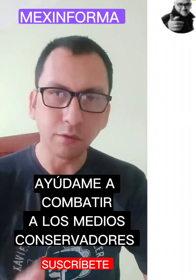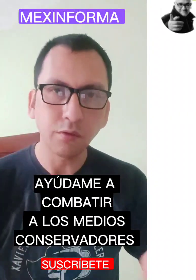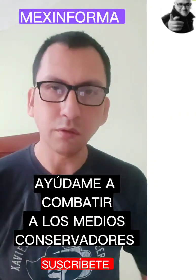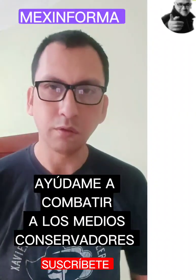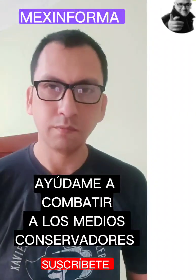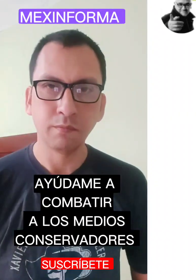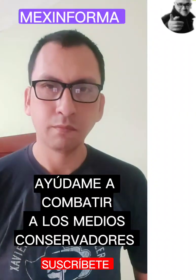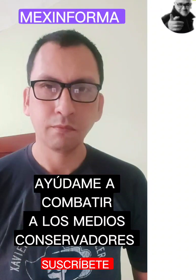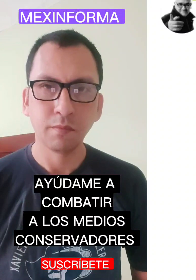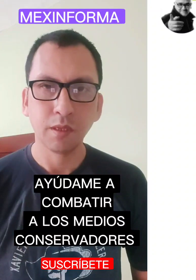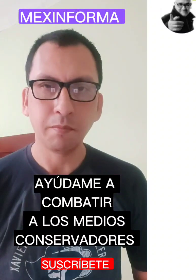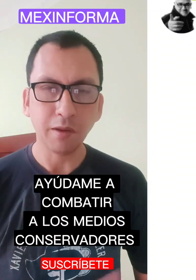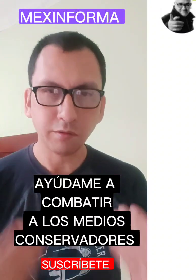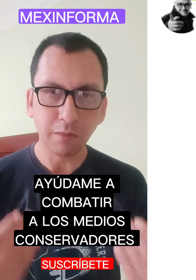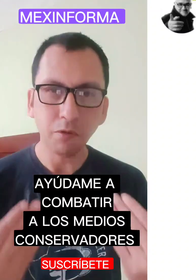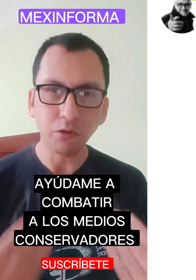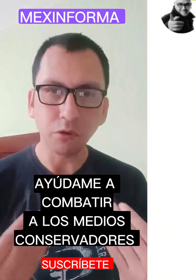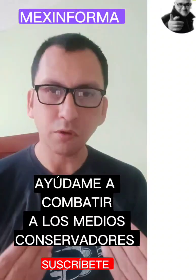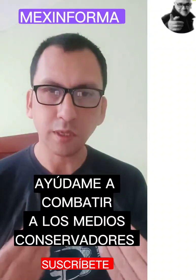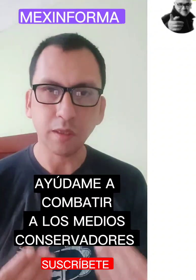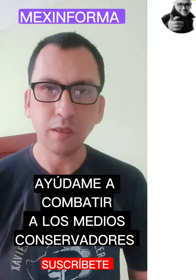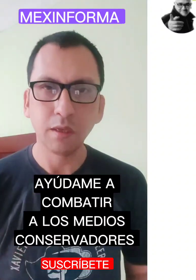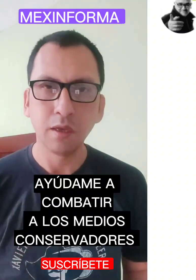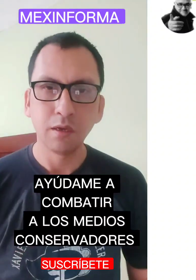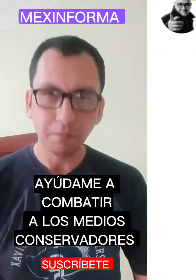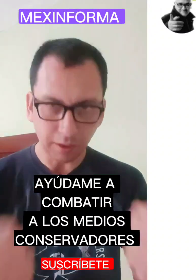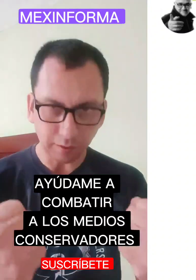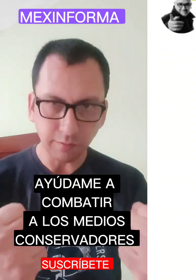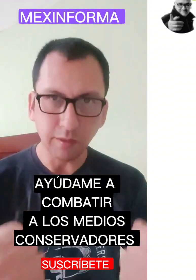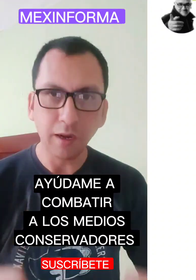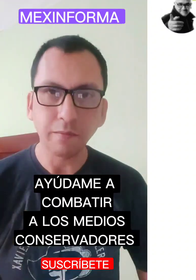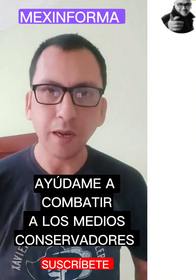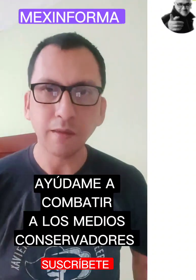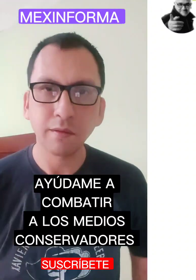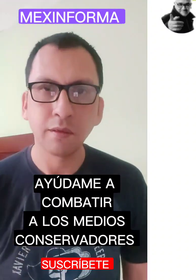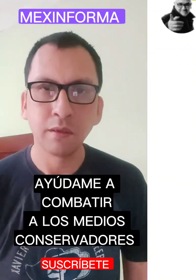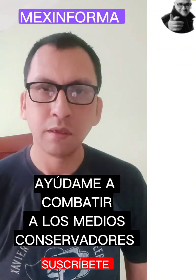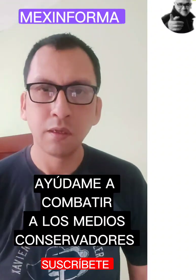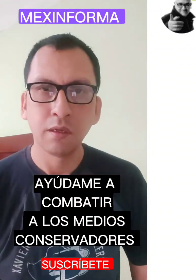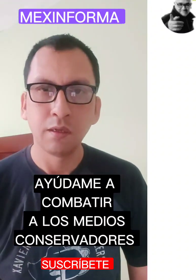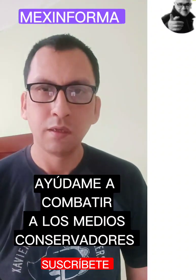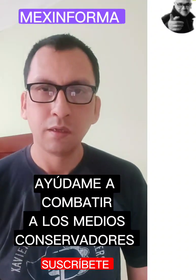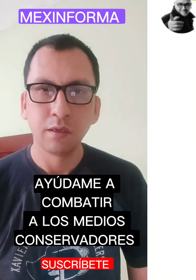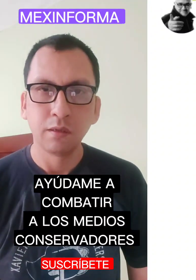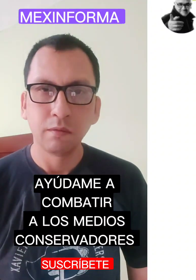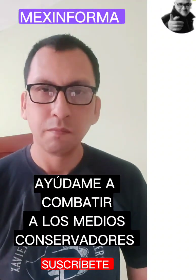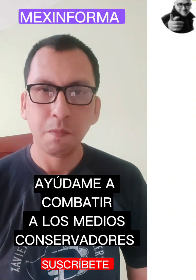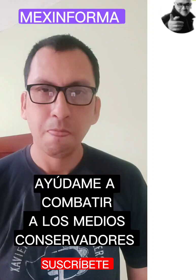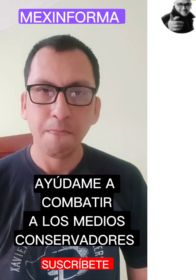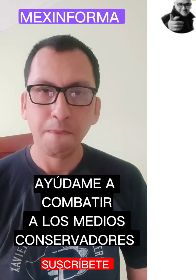facciosos, tendenciosos. Para eso estamos nosotros aquí, para resistir las balas.